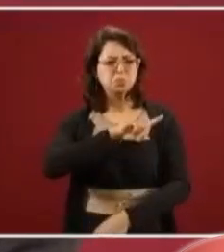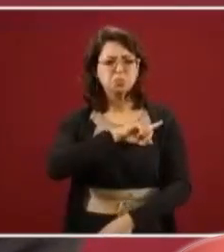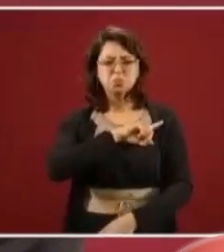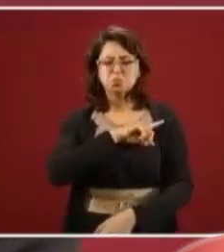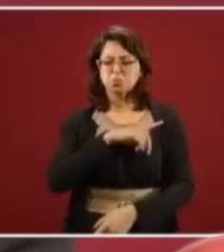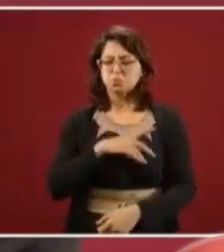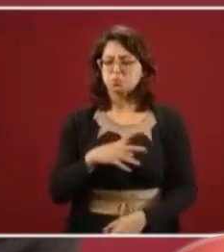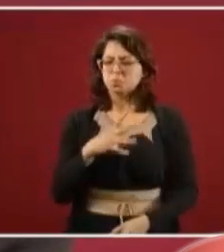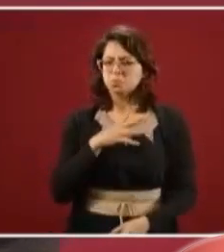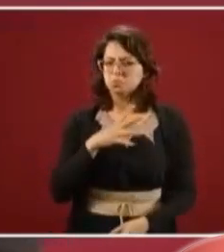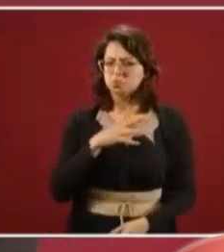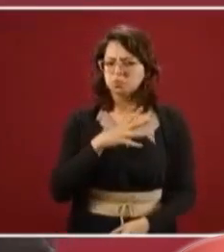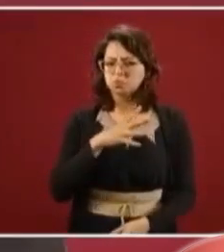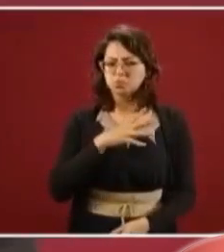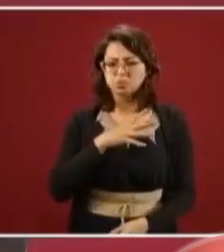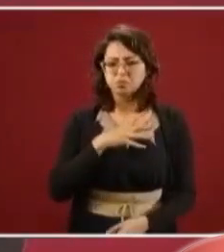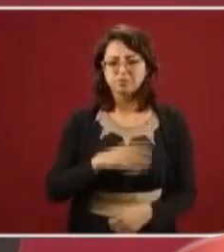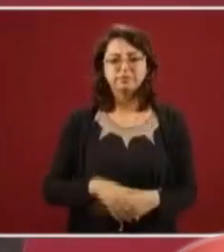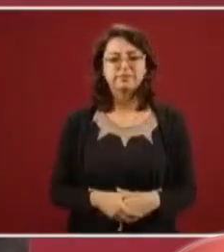Si